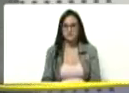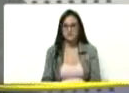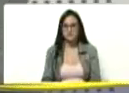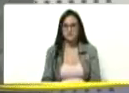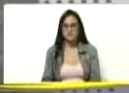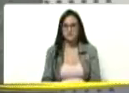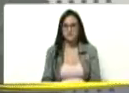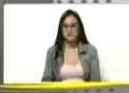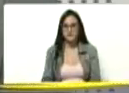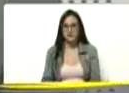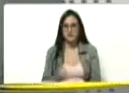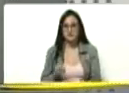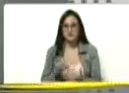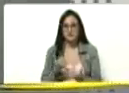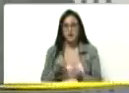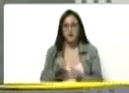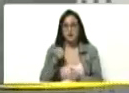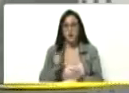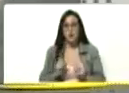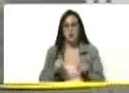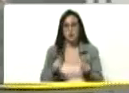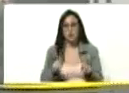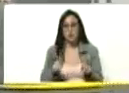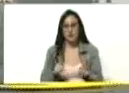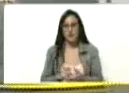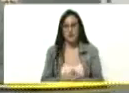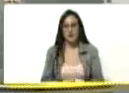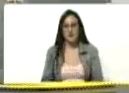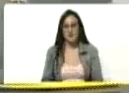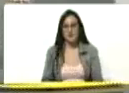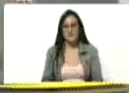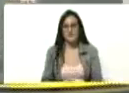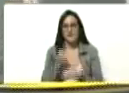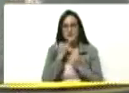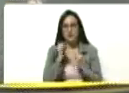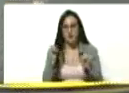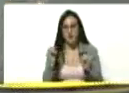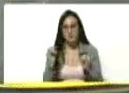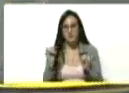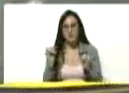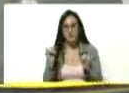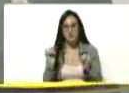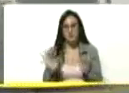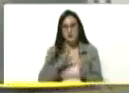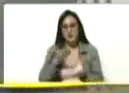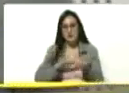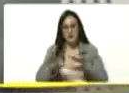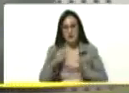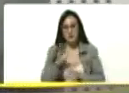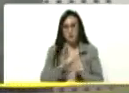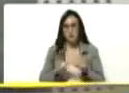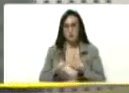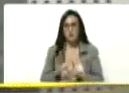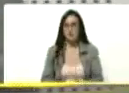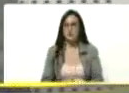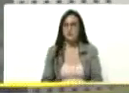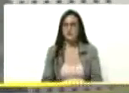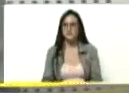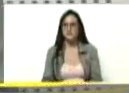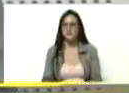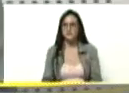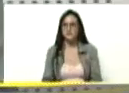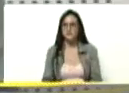exchanges. Al crear más oportunidades de idiomas, idiomáticas y de intercambios culturales. As a young